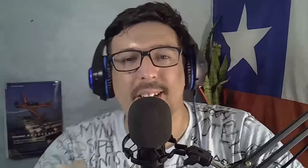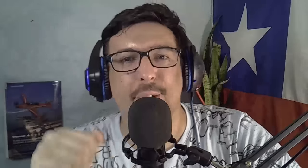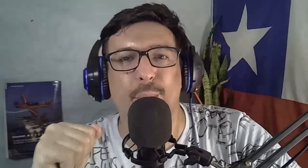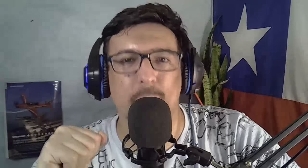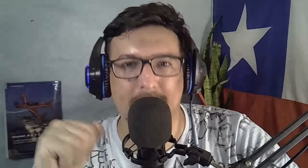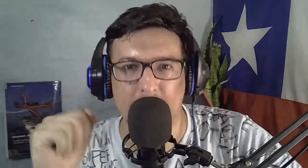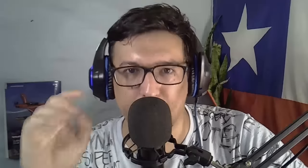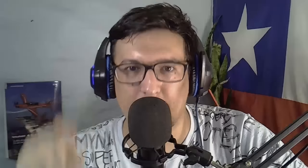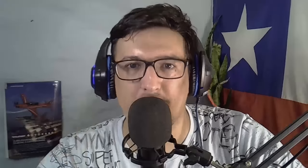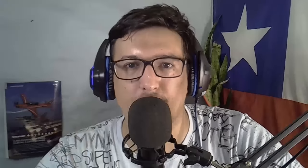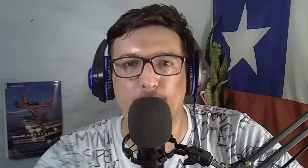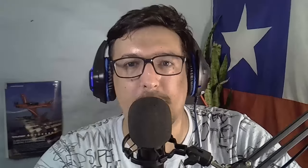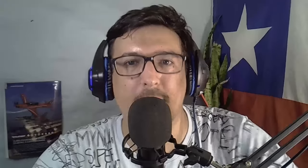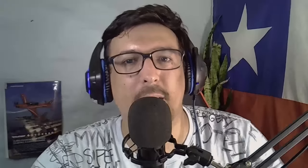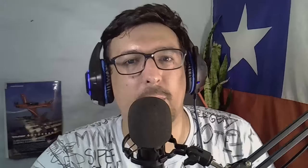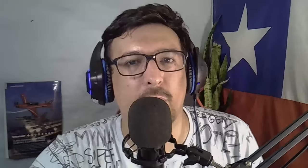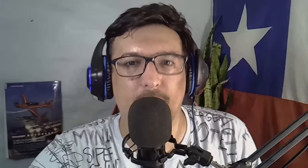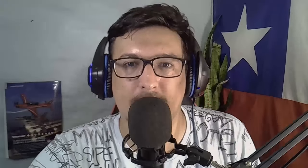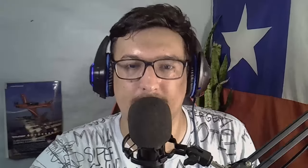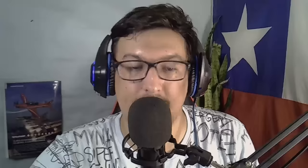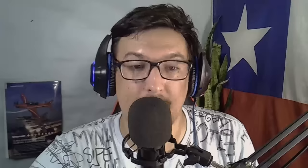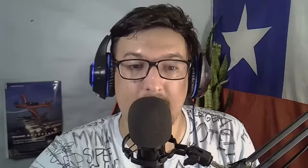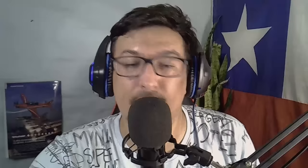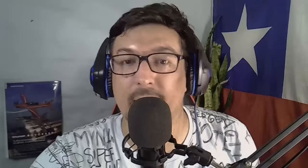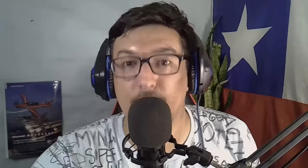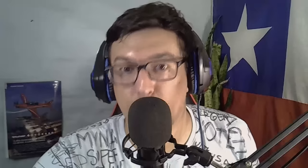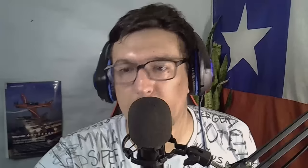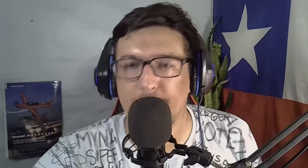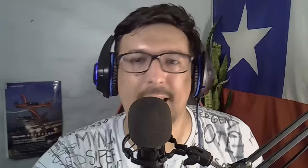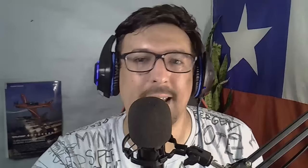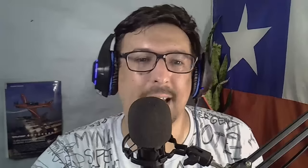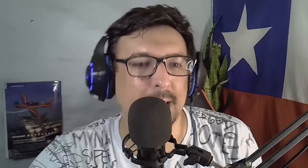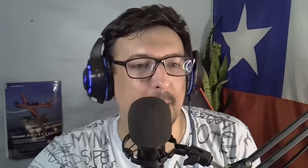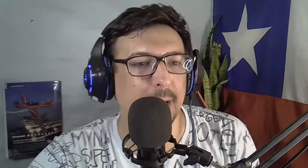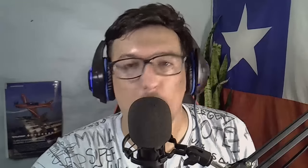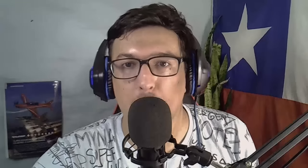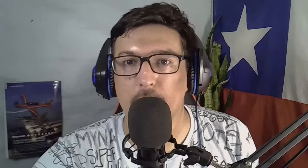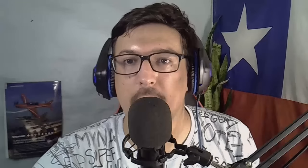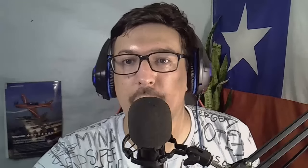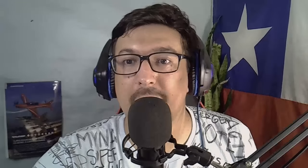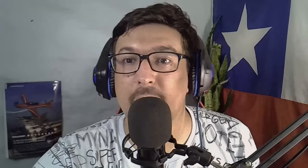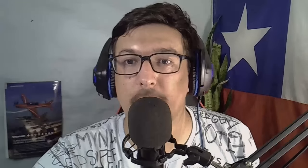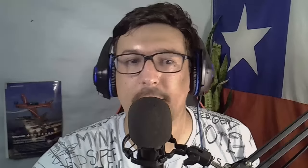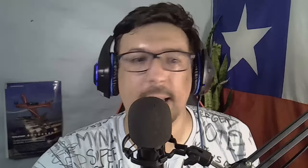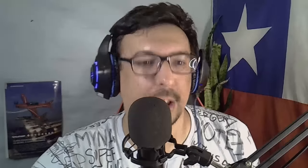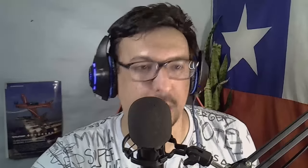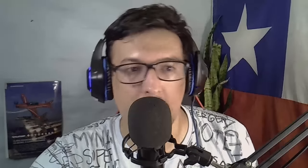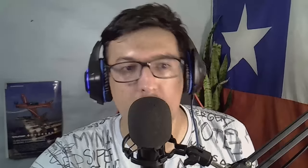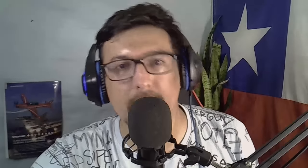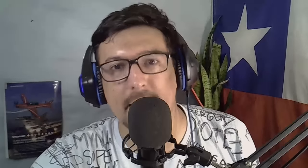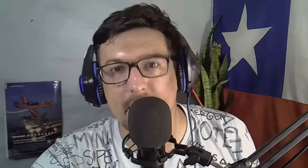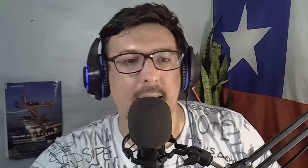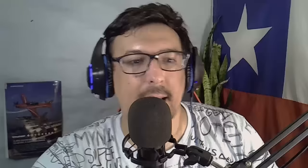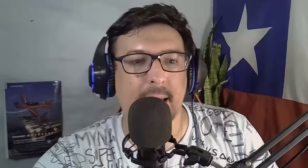Muy buenas a todos, ¿cómo están? Espero que estén pasando súper bien, de lo mejor, feliz Navidad, feliz Año Nuevo, depende del día que me estén viendo. Bueno, el otro día les comenté que Chile